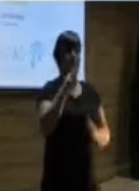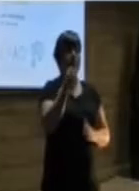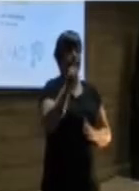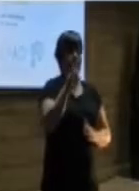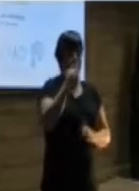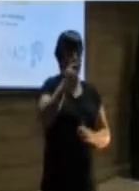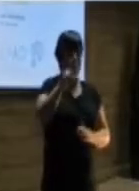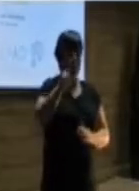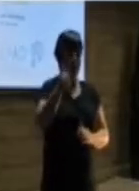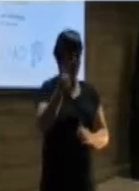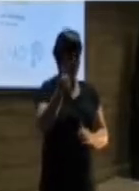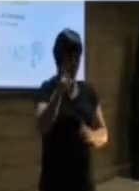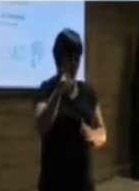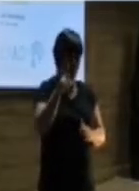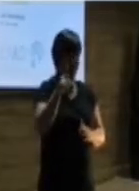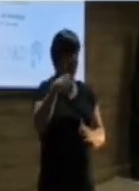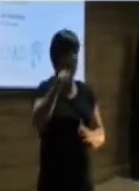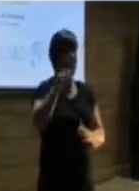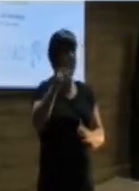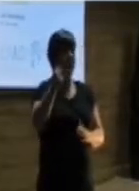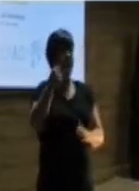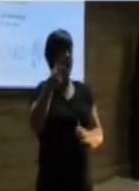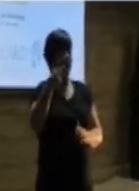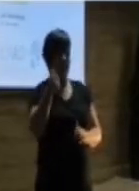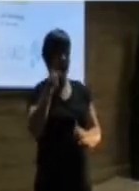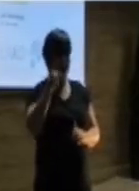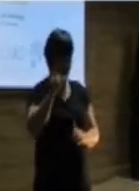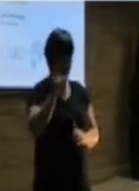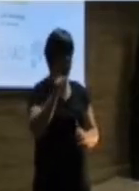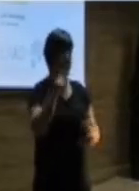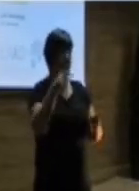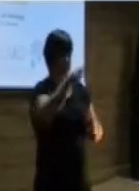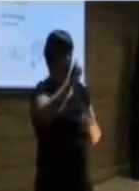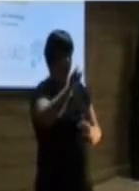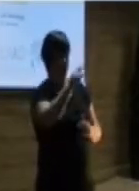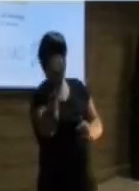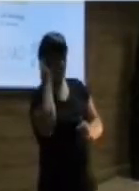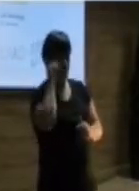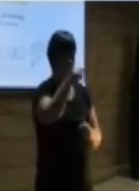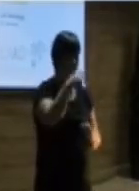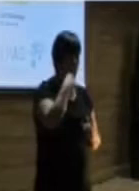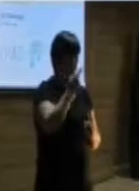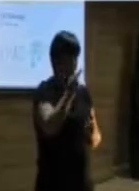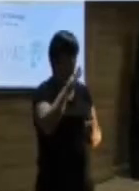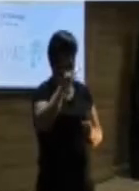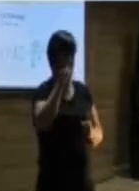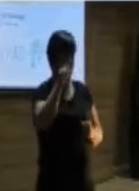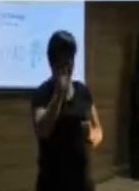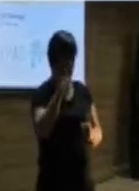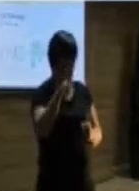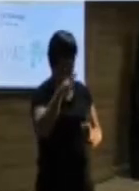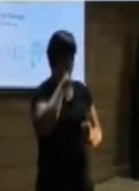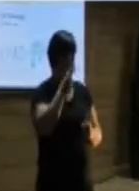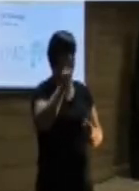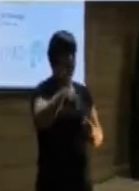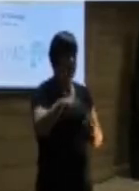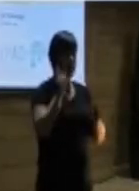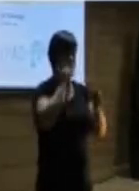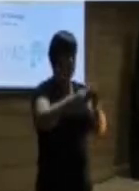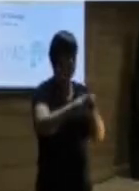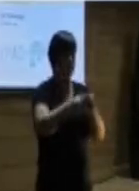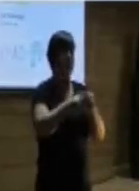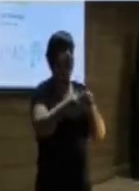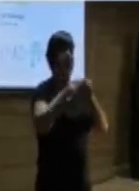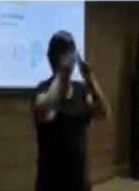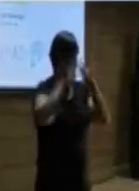Gramont para confirmarlo, hemos entrado, ellos y nosotros, y esperamos que también el centro de la Fundación 100, en el estudio EPAD, el